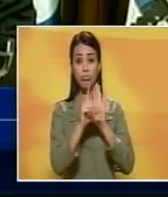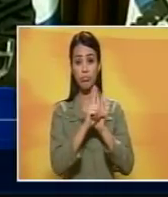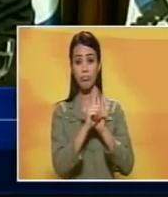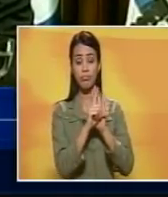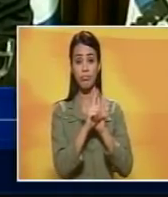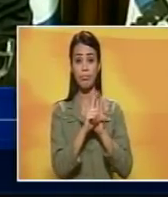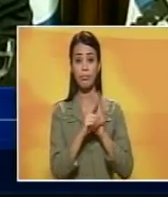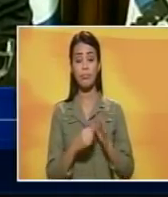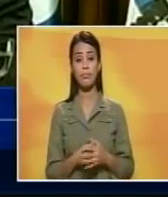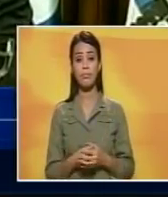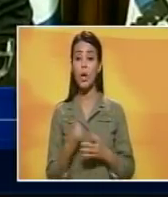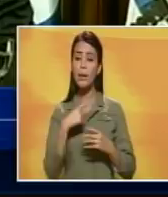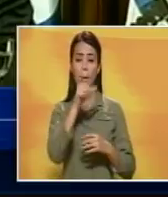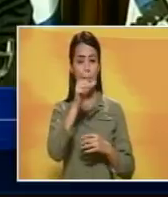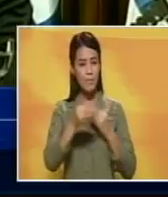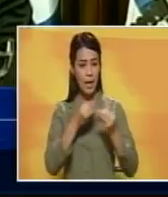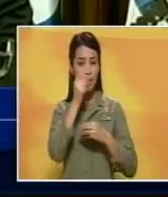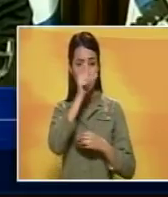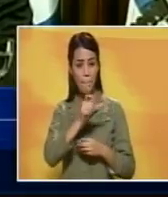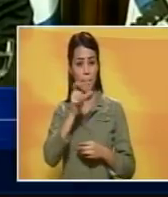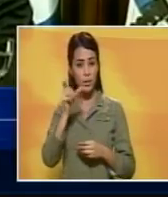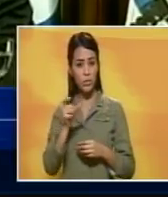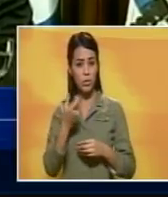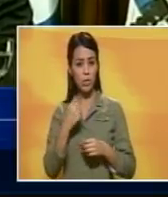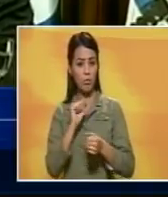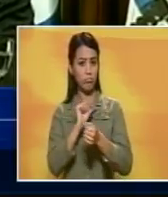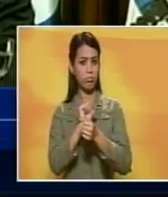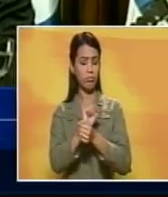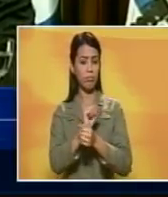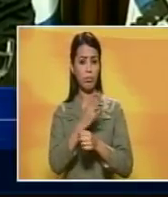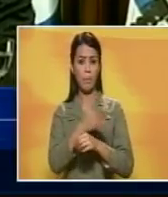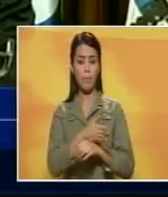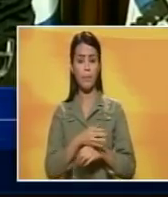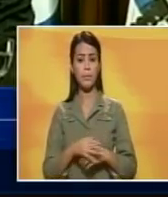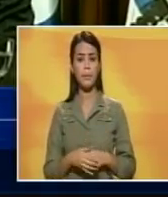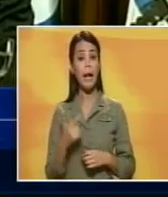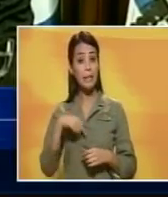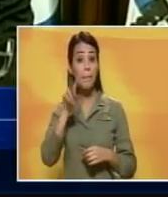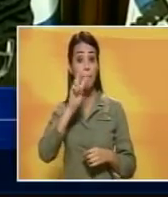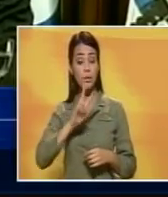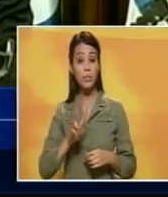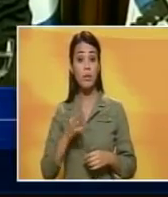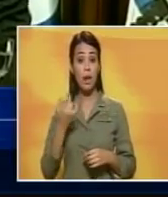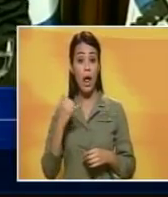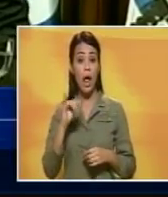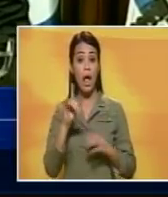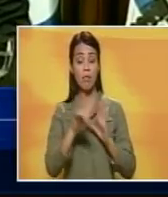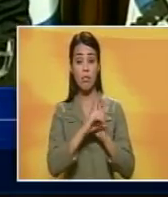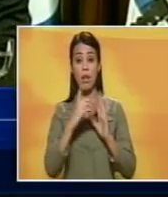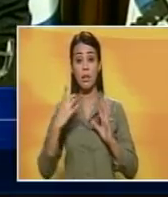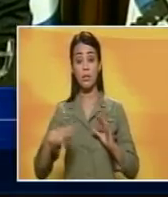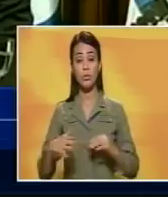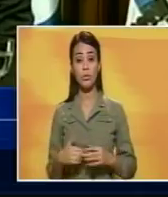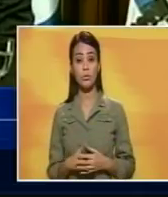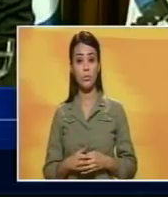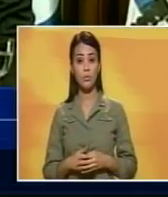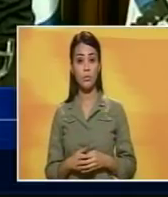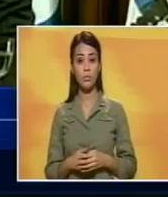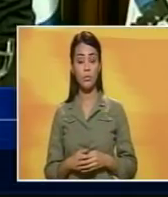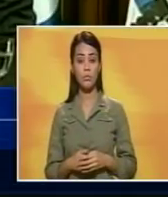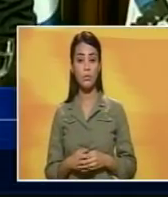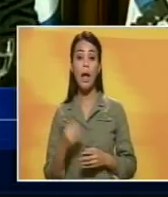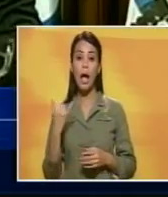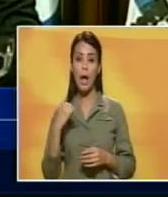personas, creen con toda la impunidad. Pues no. En Venezuela hay Estado de Derecho, así como lo hay